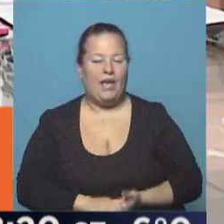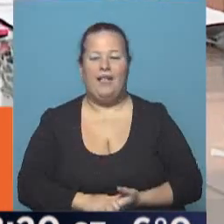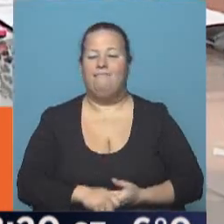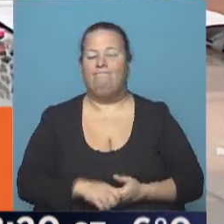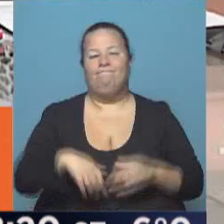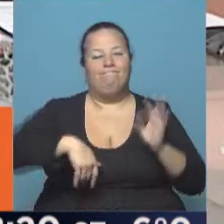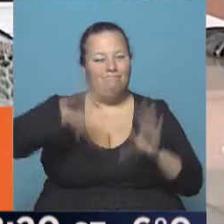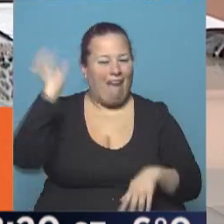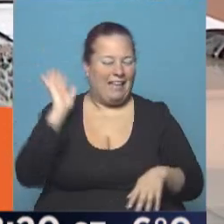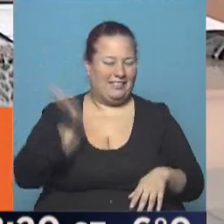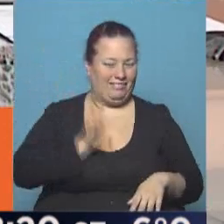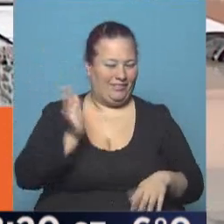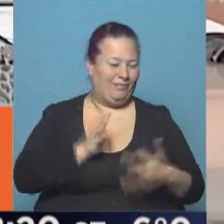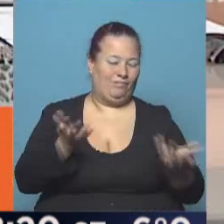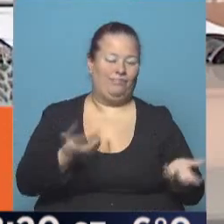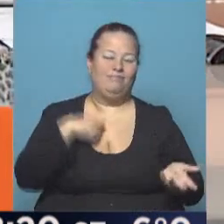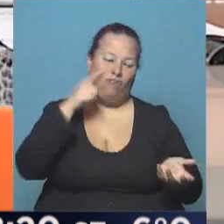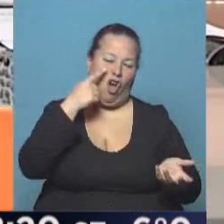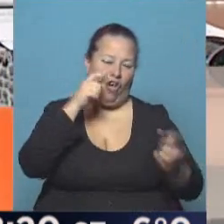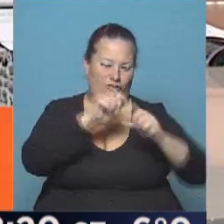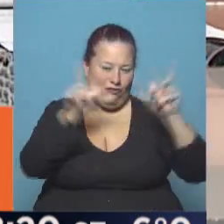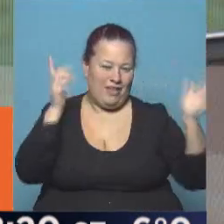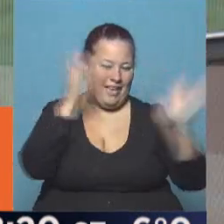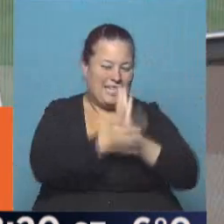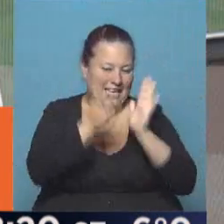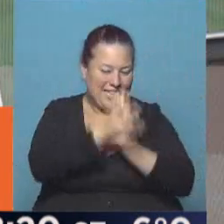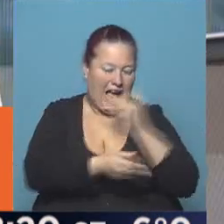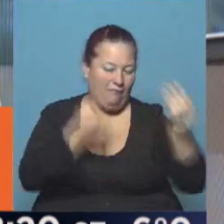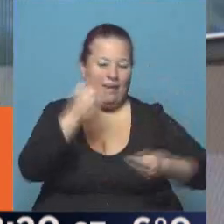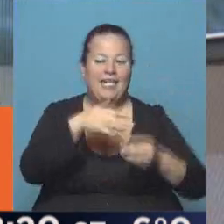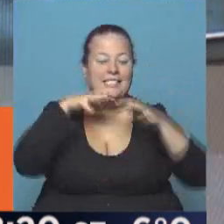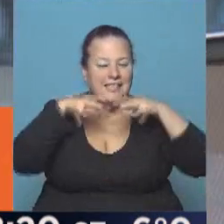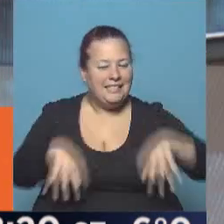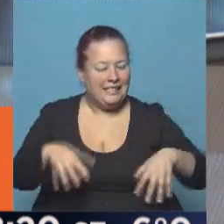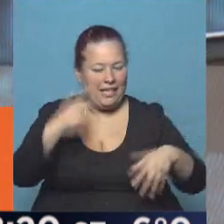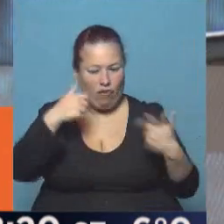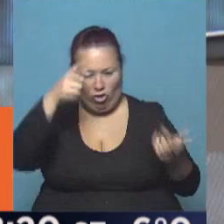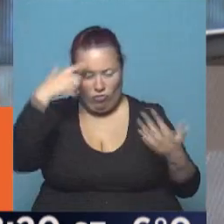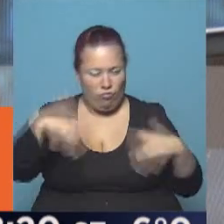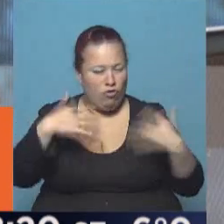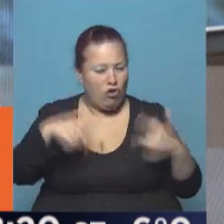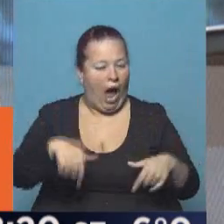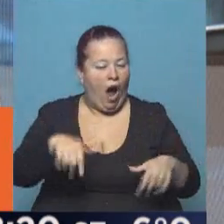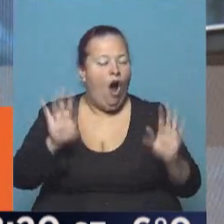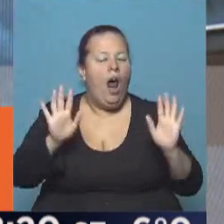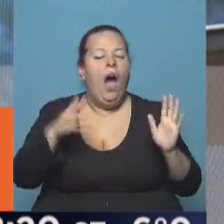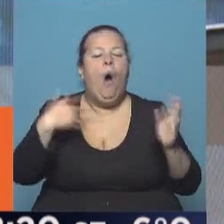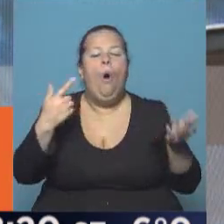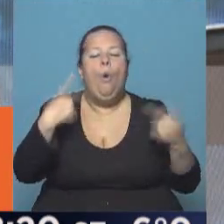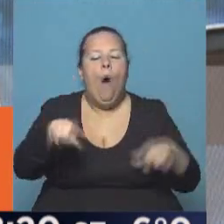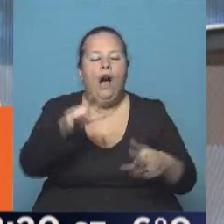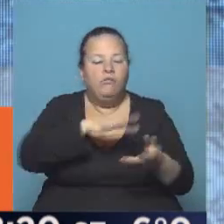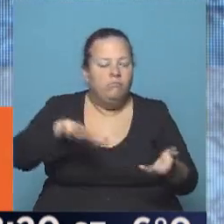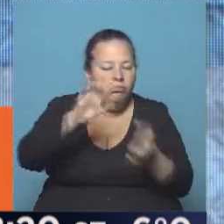más enorme terror. Uno conoce las imágenes de los refugiados. Siria, que está muy controlada hasta ahora, ¿cuánto en su